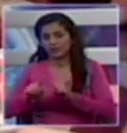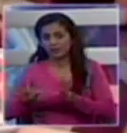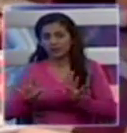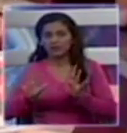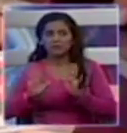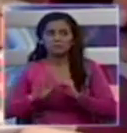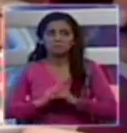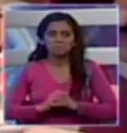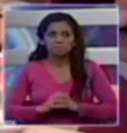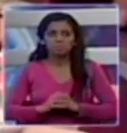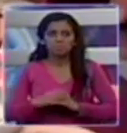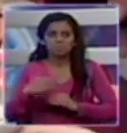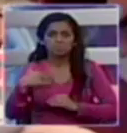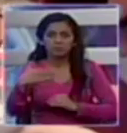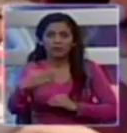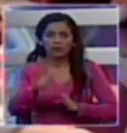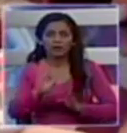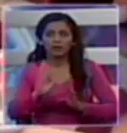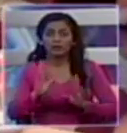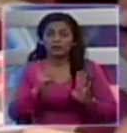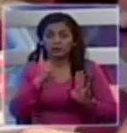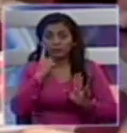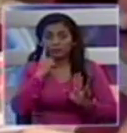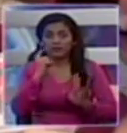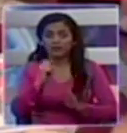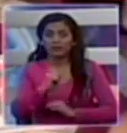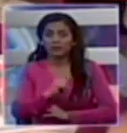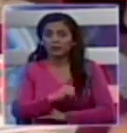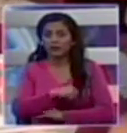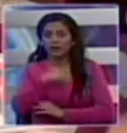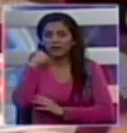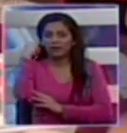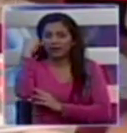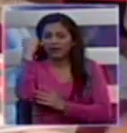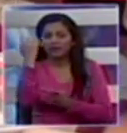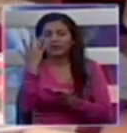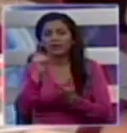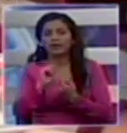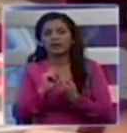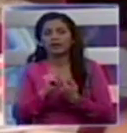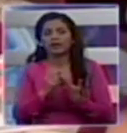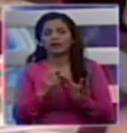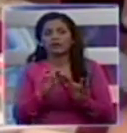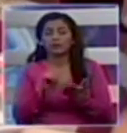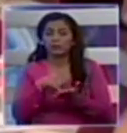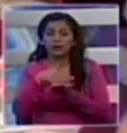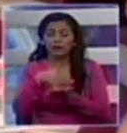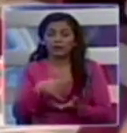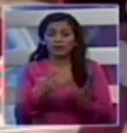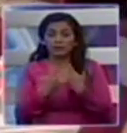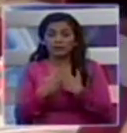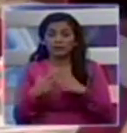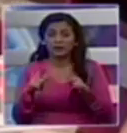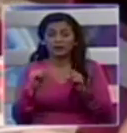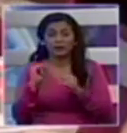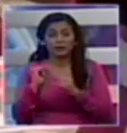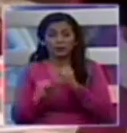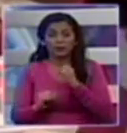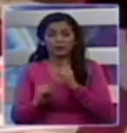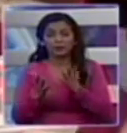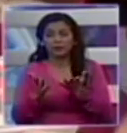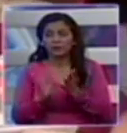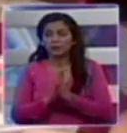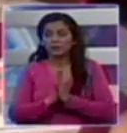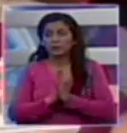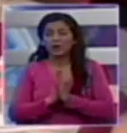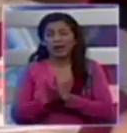de, o con el anhelo que tenemos todos de poder lograr el bicampeonato, la Libertadores también que en las últimas 12 ediciones no